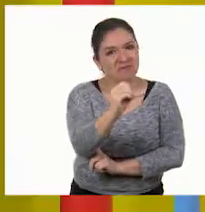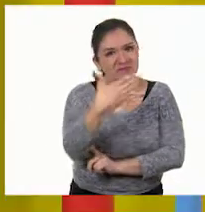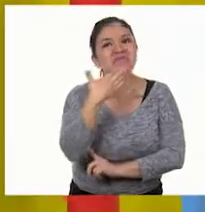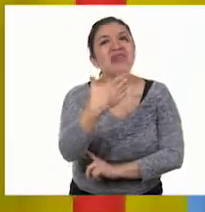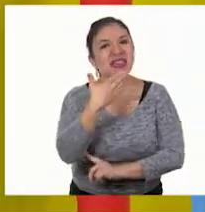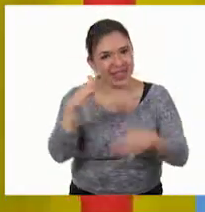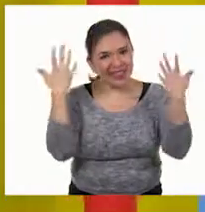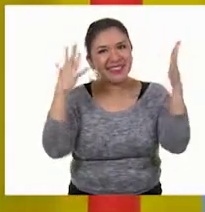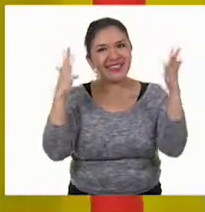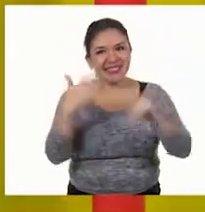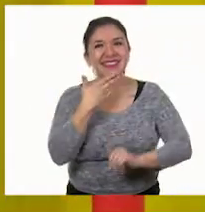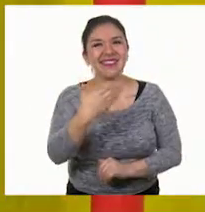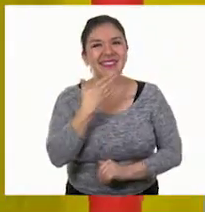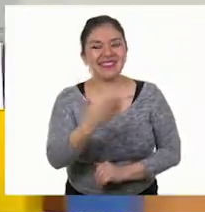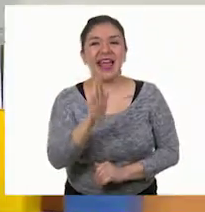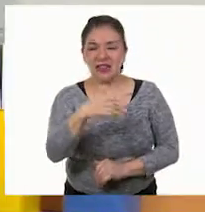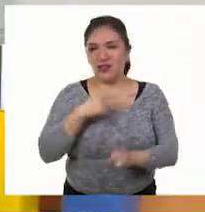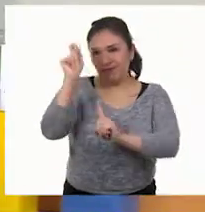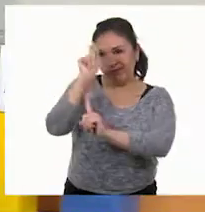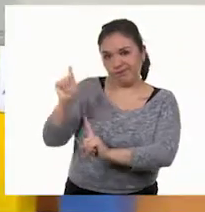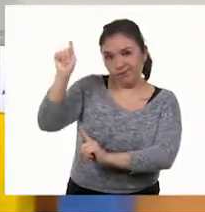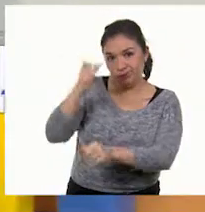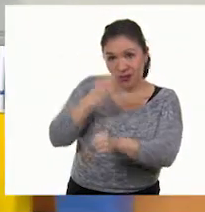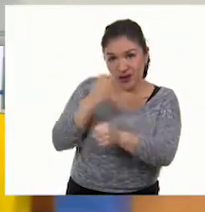Muy bien, Mariana, voy a escribirla aquí.